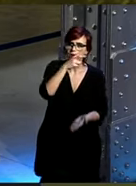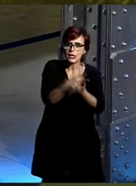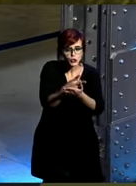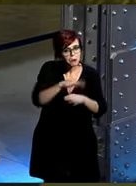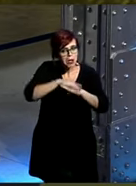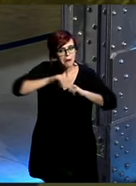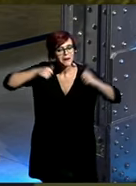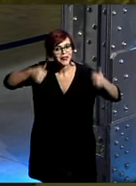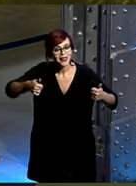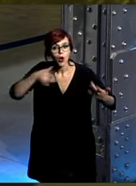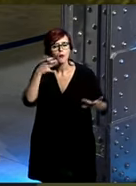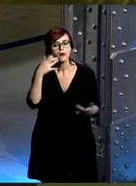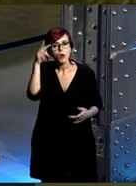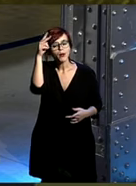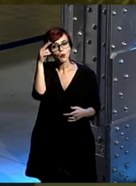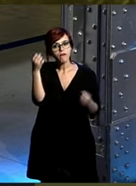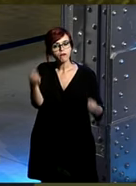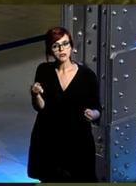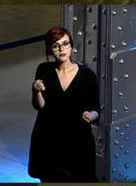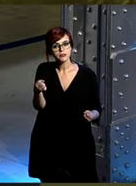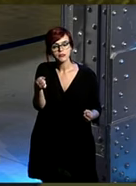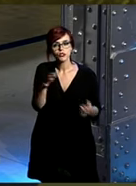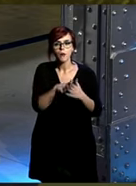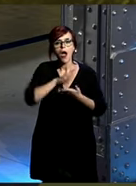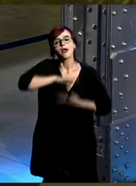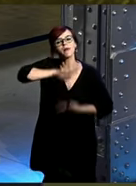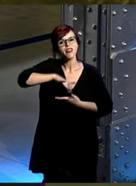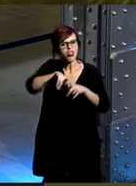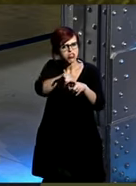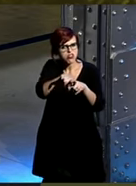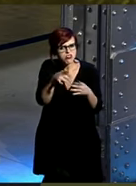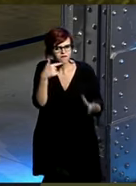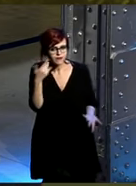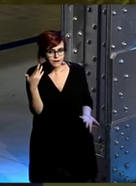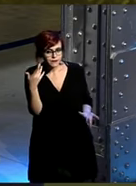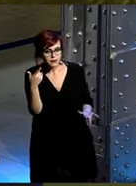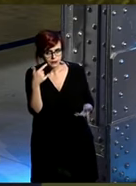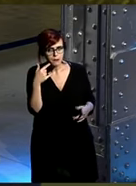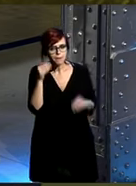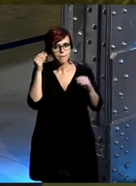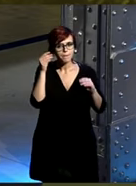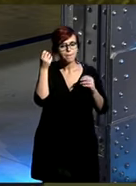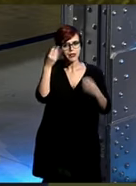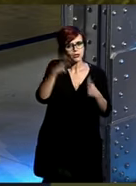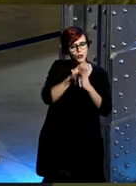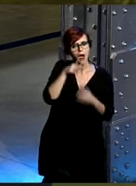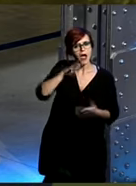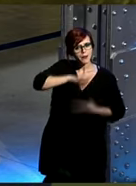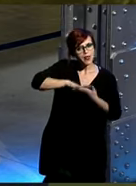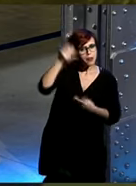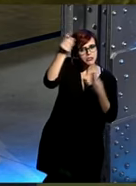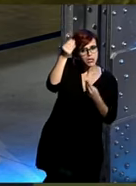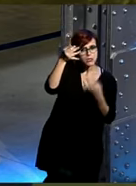estos momentos. Igual que, por ejemplo, nos preocupa mucho la capacidad crítica. Aunque nuestro proceso desarrolla la capacidad crítica porque continuamente nos